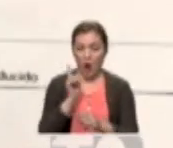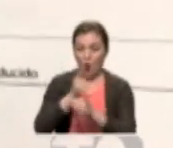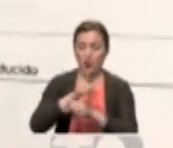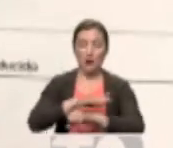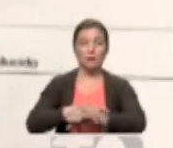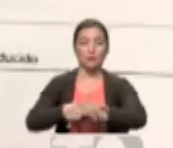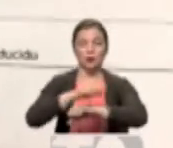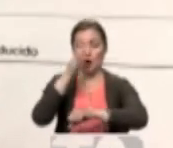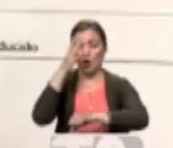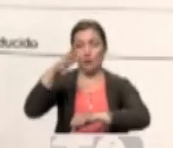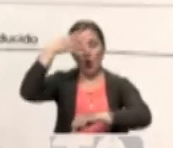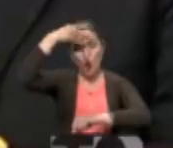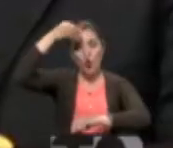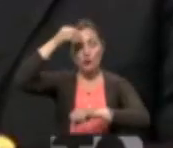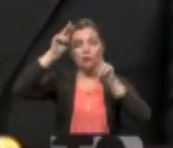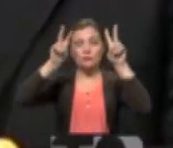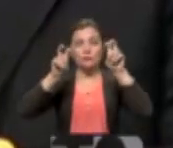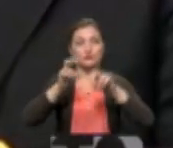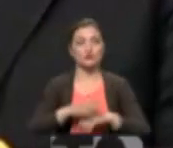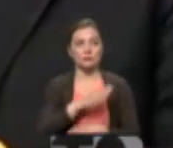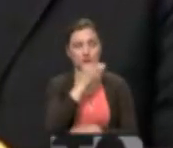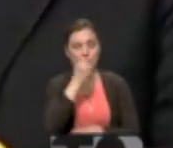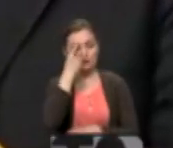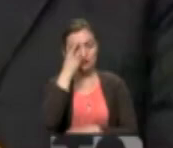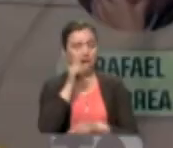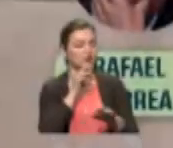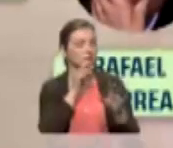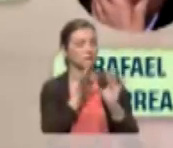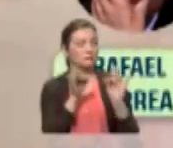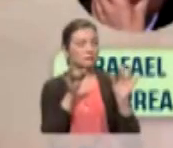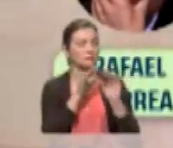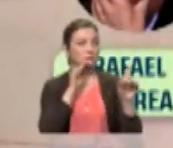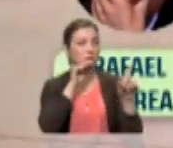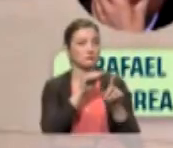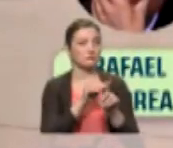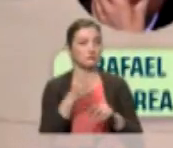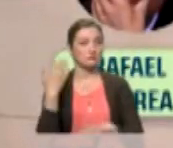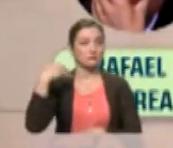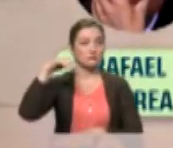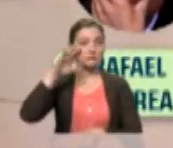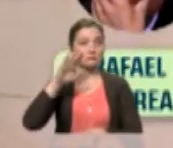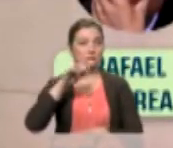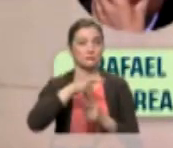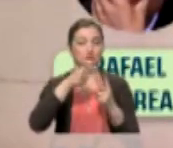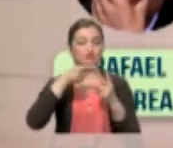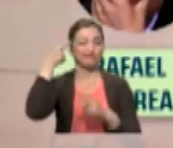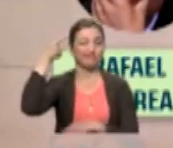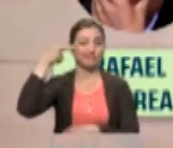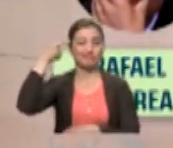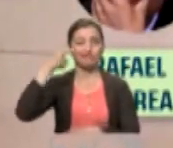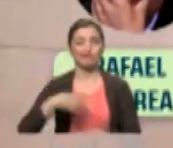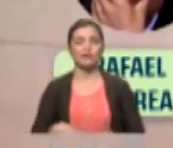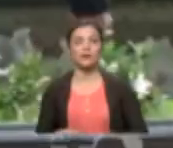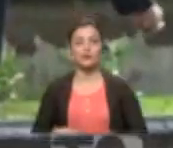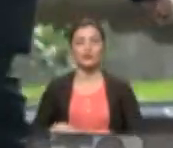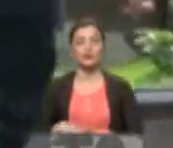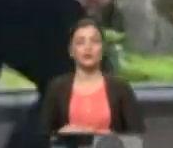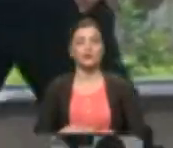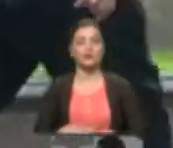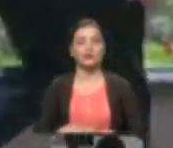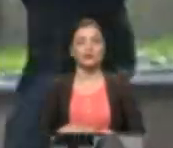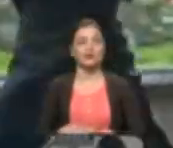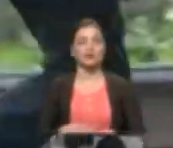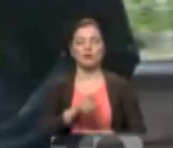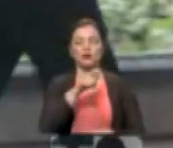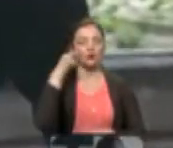prisión de Jorge por este tema. Correa le escribe lo siguiente. Hace rato, ese tipo está loco. La mente detrás del